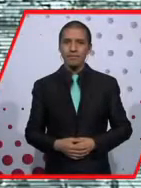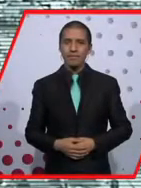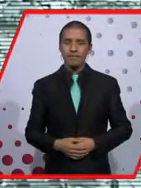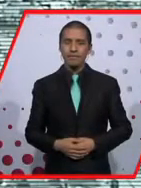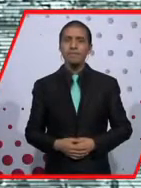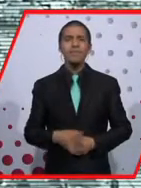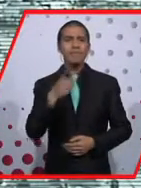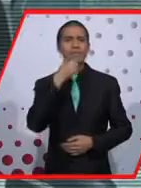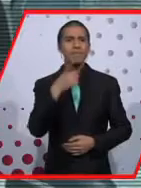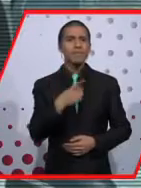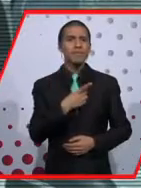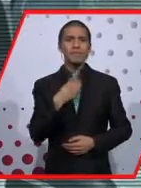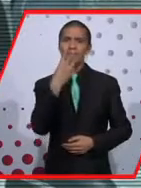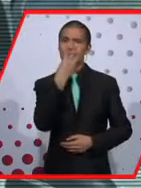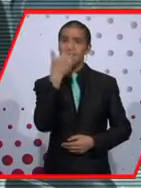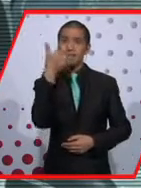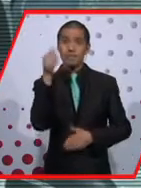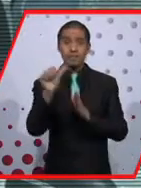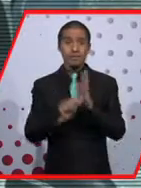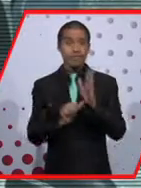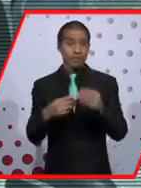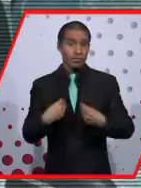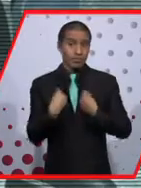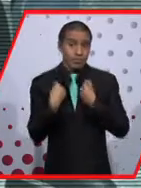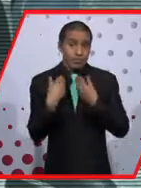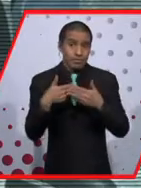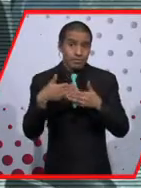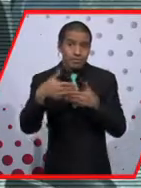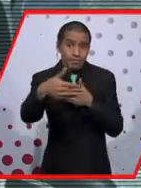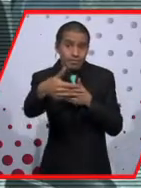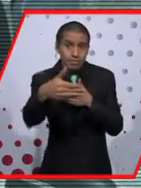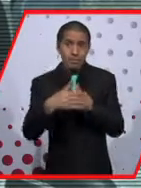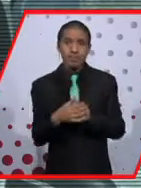Nos dijeron que le quedan de 3 a 6 meses de vida.